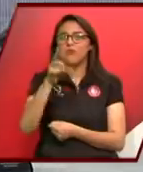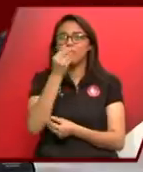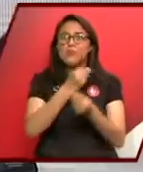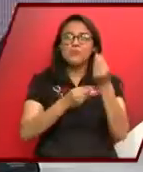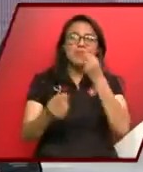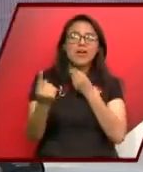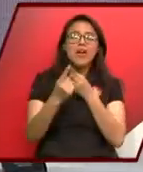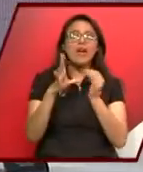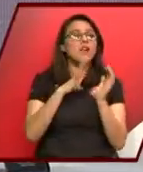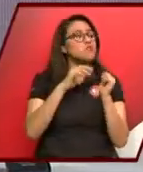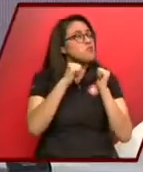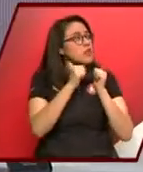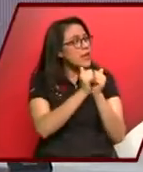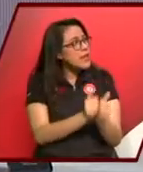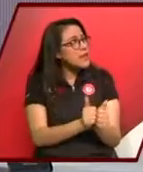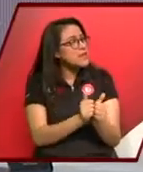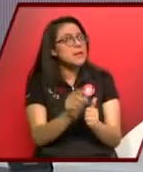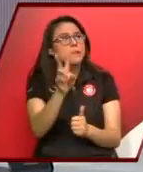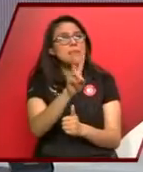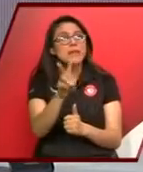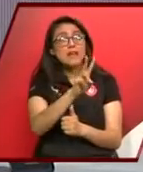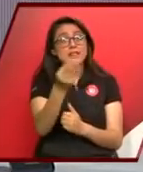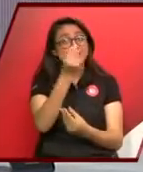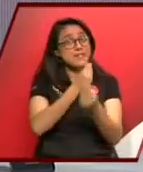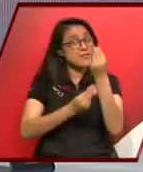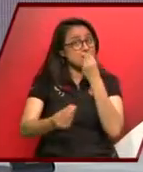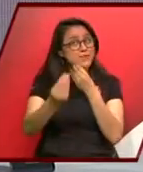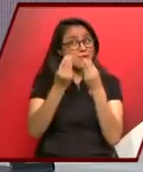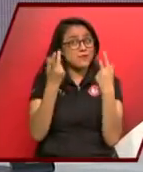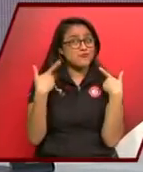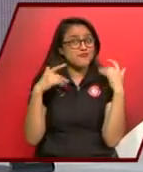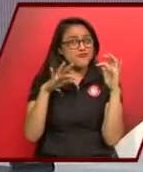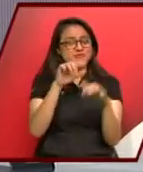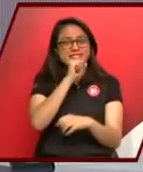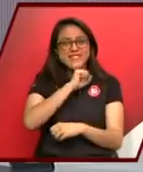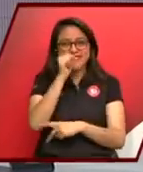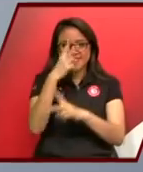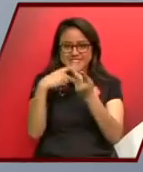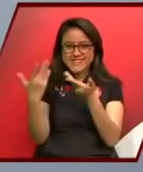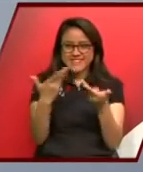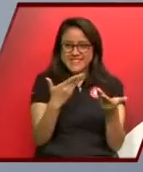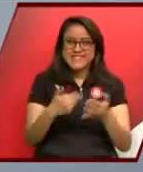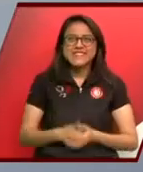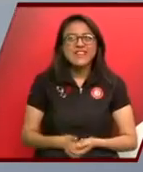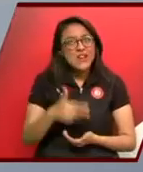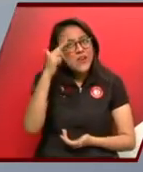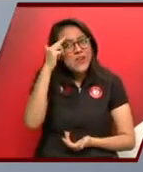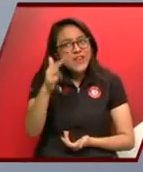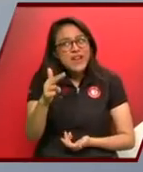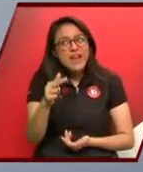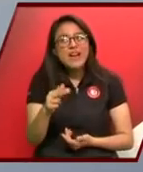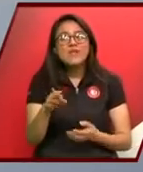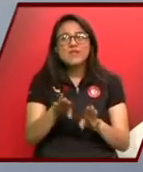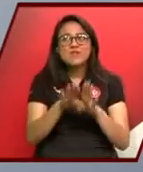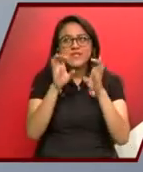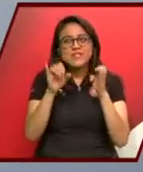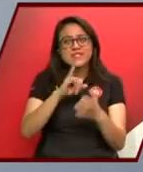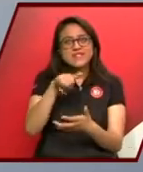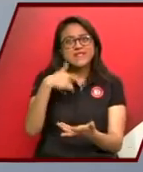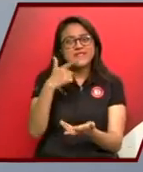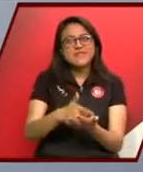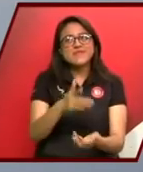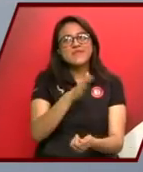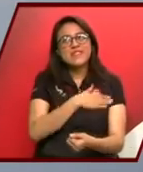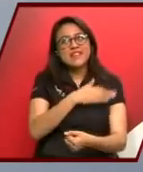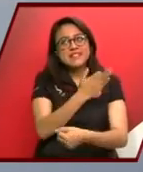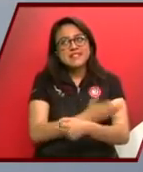Viernes de Dragones. Ustedes quédense ahí quietos. Viernes de Dragones y de muchos gorrones. Hola. ¿Qué tal, señor Garrada? Muy buenas